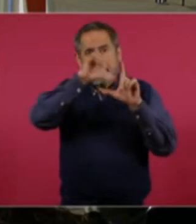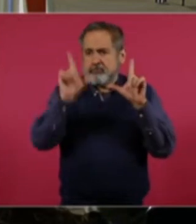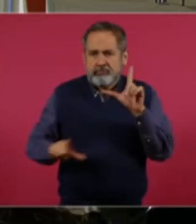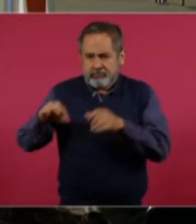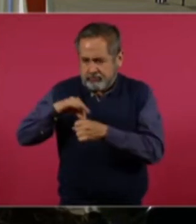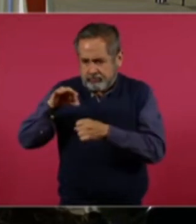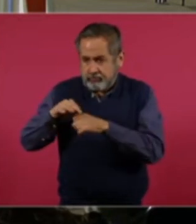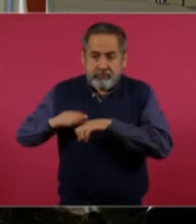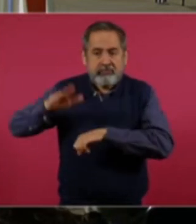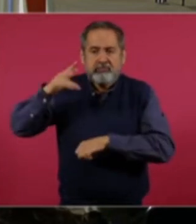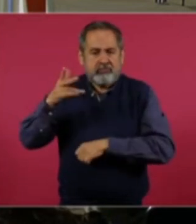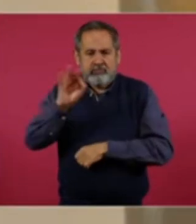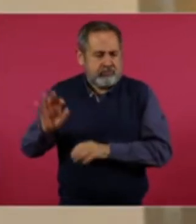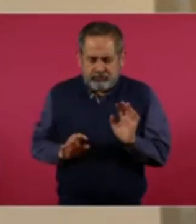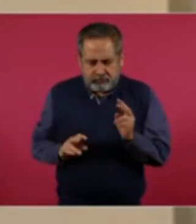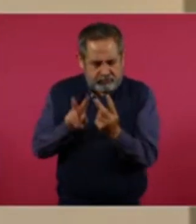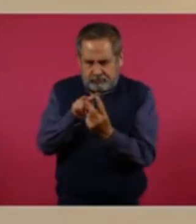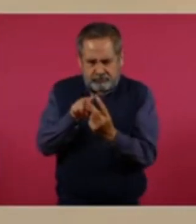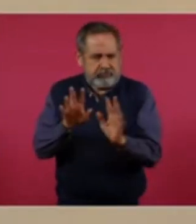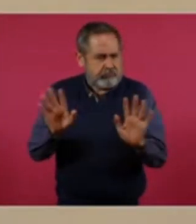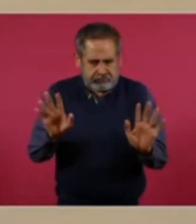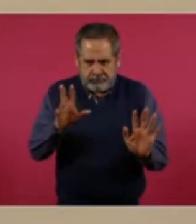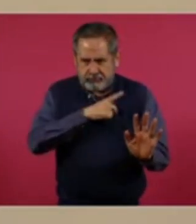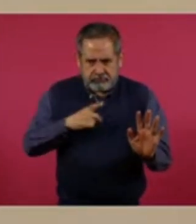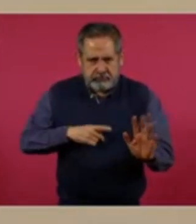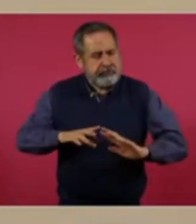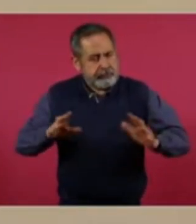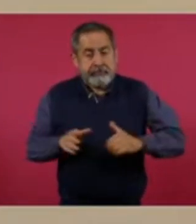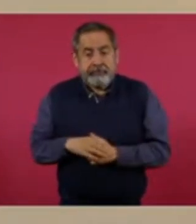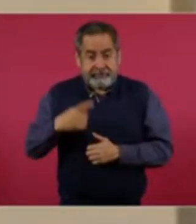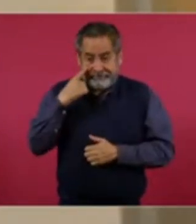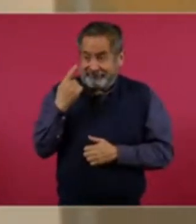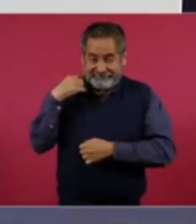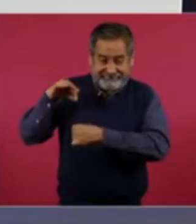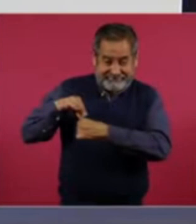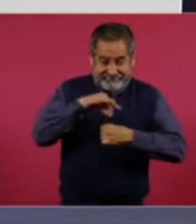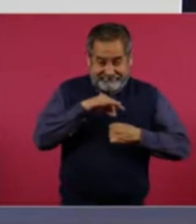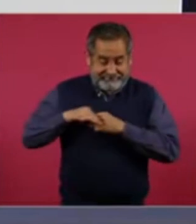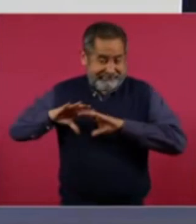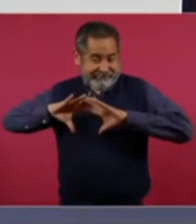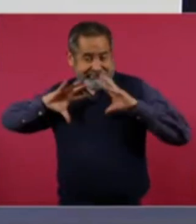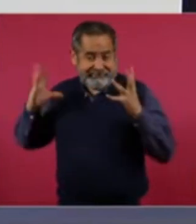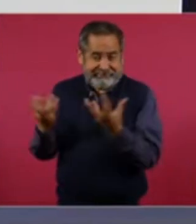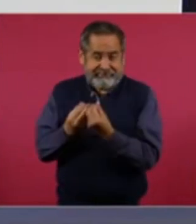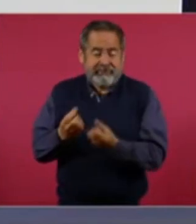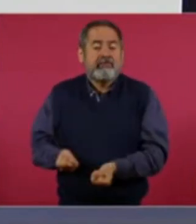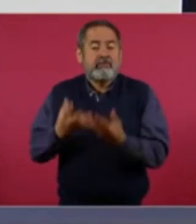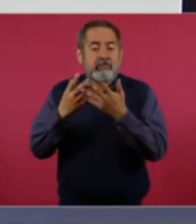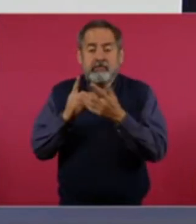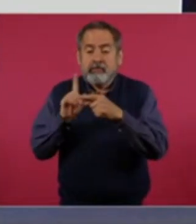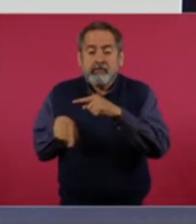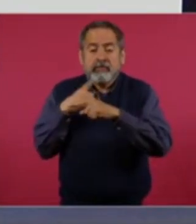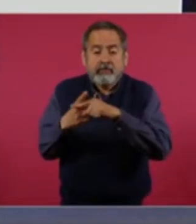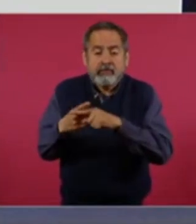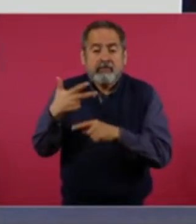emitida. De todos los votos emitidos, el porcentaje total más 8